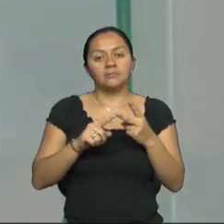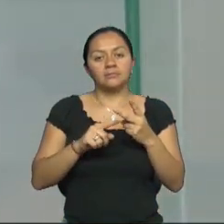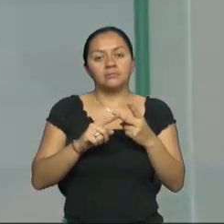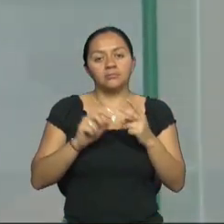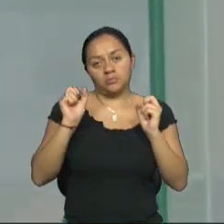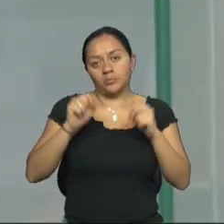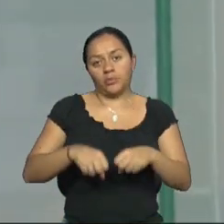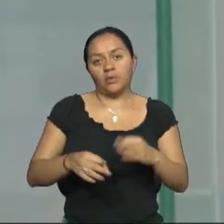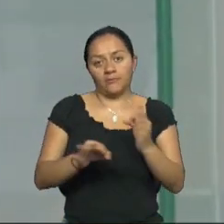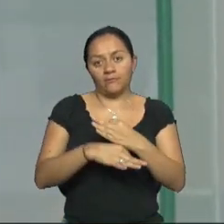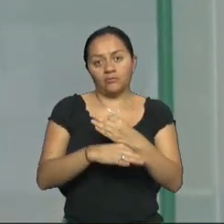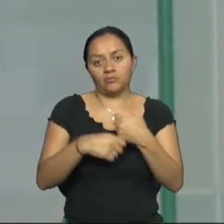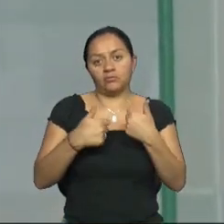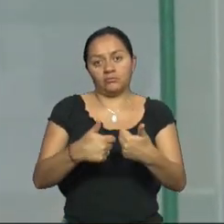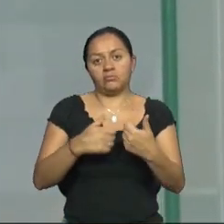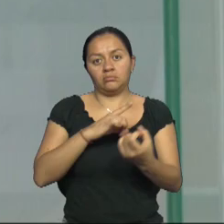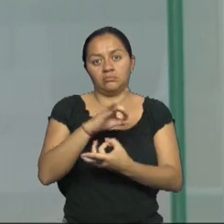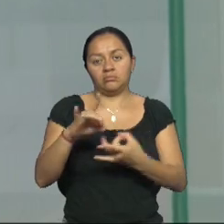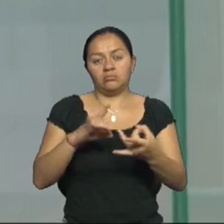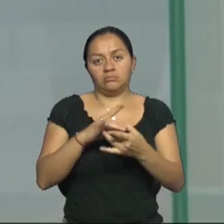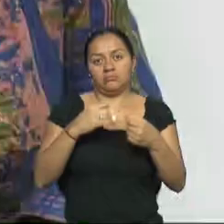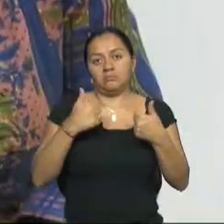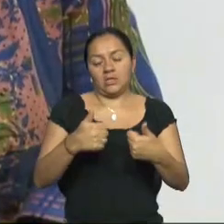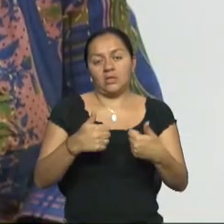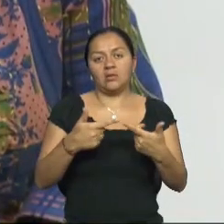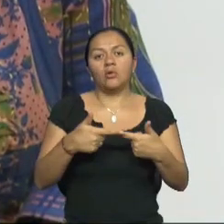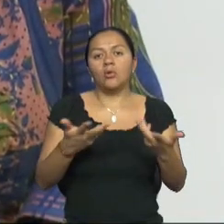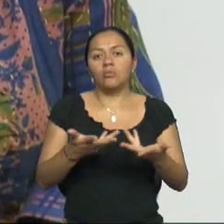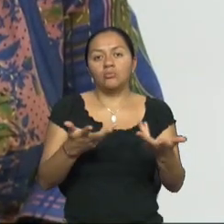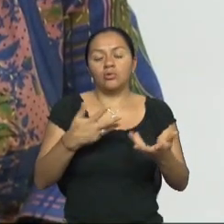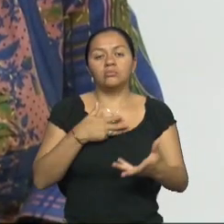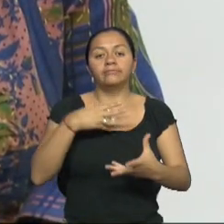práctica funcione, ¿no? Correcto, ellos han tenido también